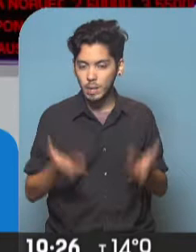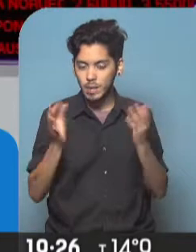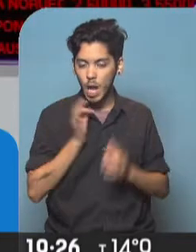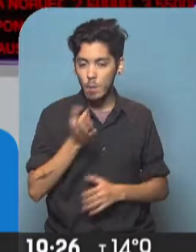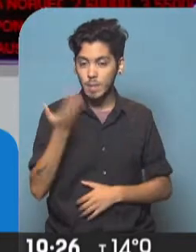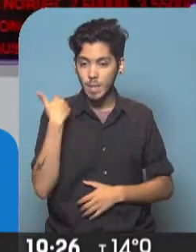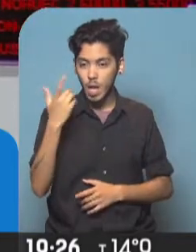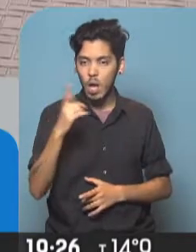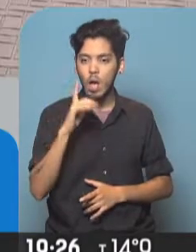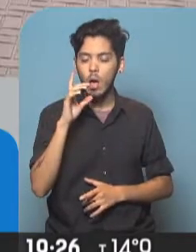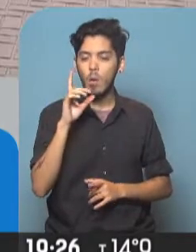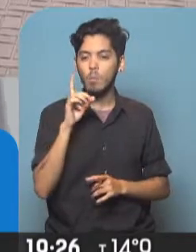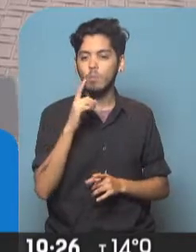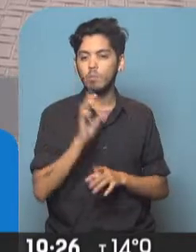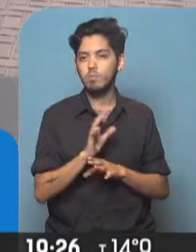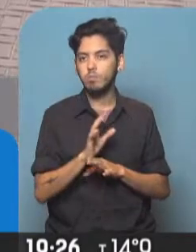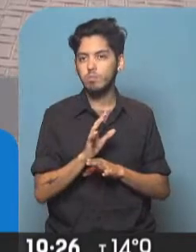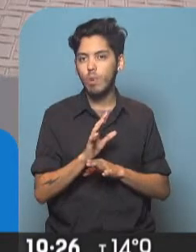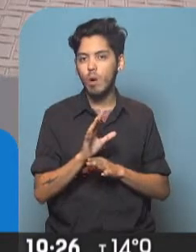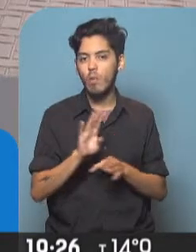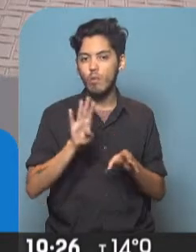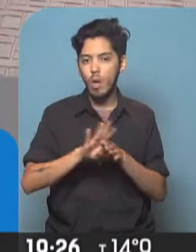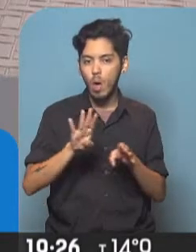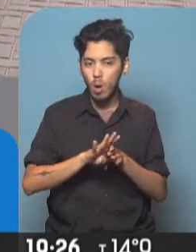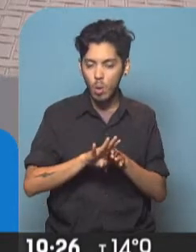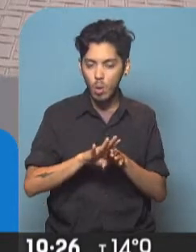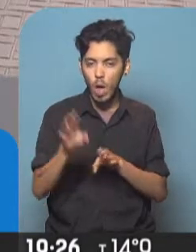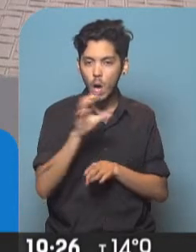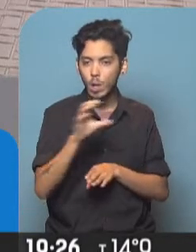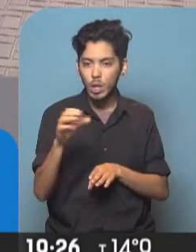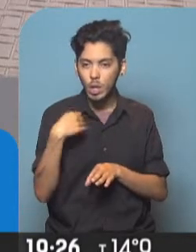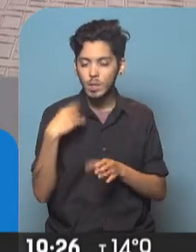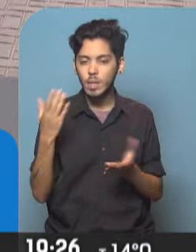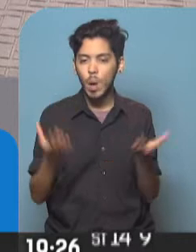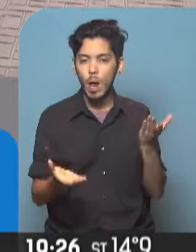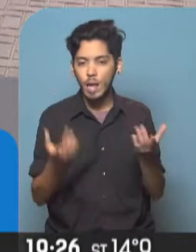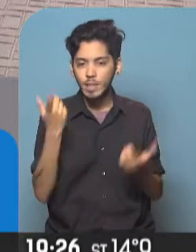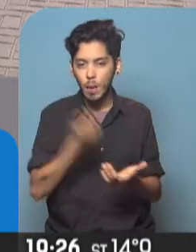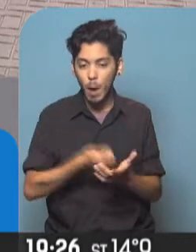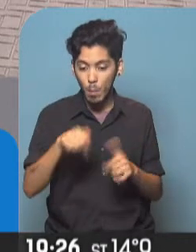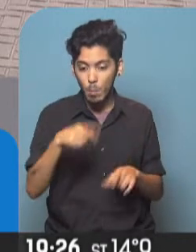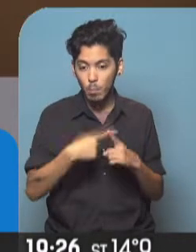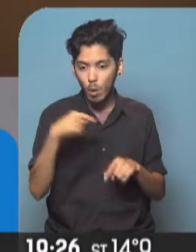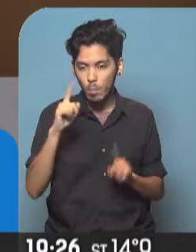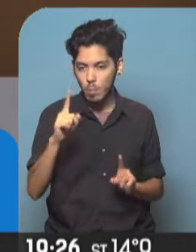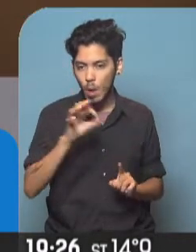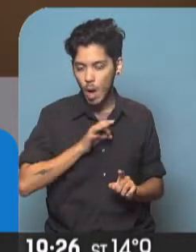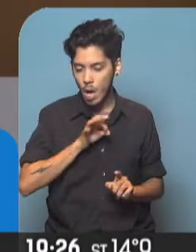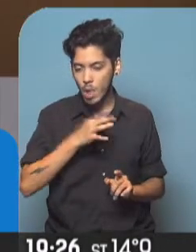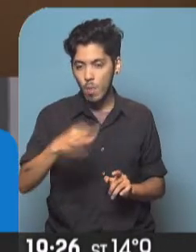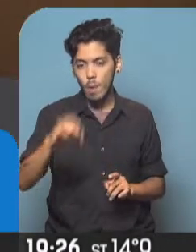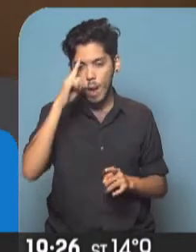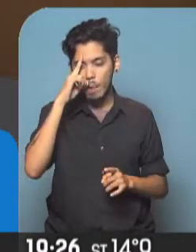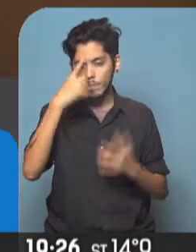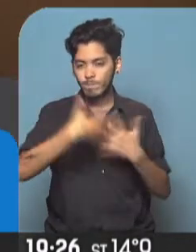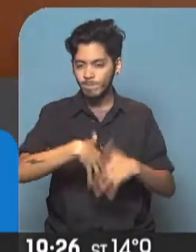pasado, que es el llamado déficit de la cuenta corriente de balanza de pagos, este año por esa razón debería pensarse